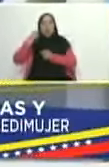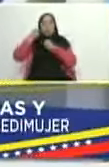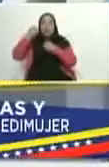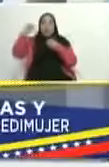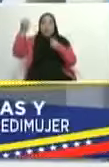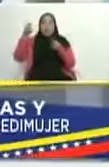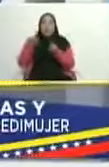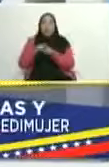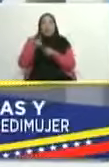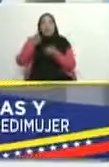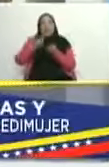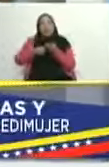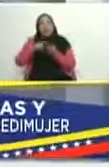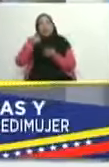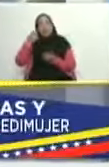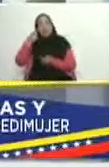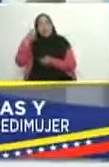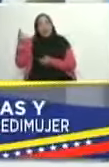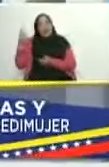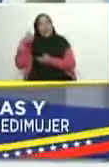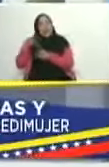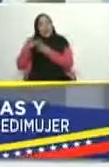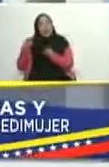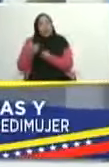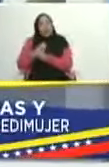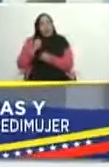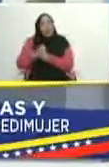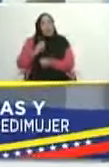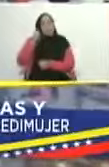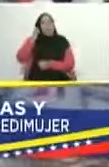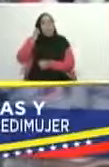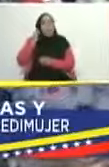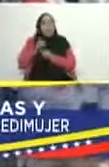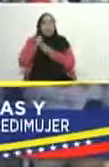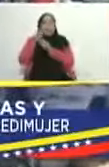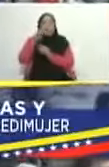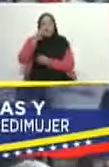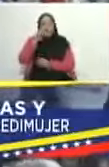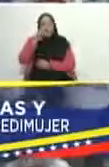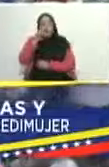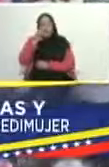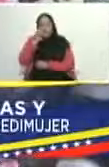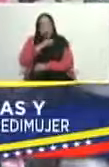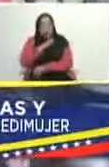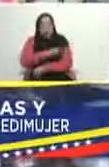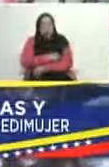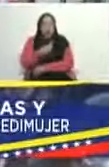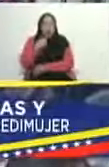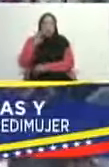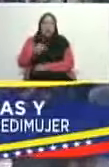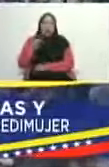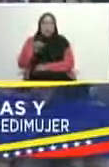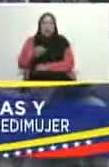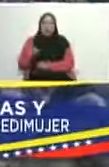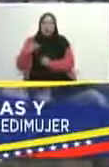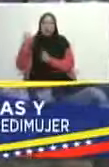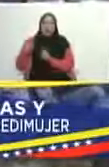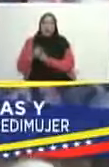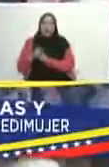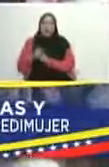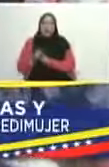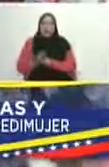Cáceres Arismendi. De ahí vienen ustedes, mujeres. De ahí viene su fuerza, su verdad, su espíritu